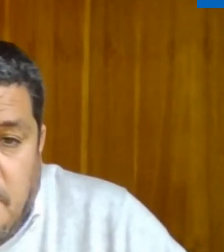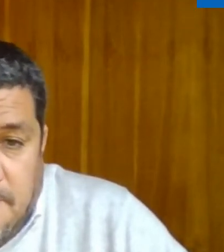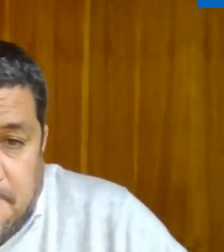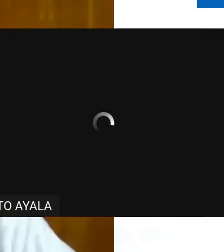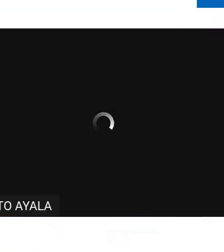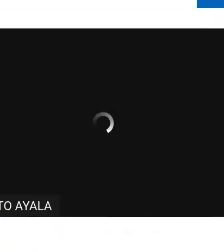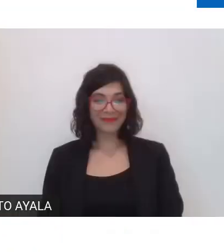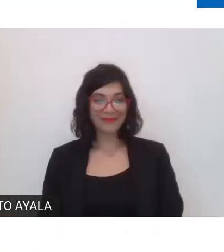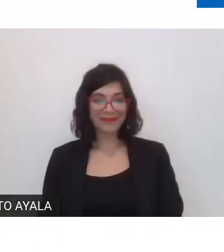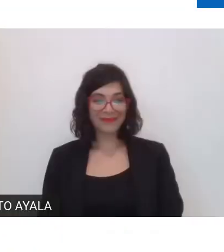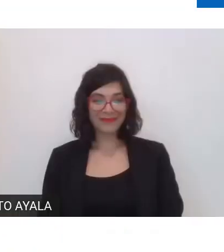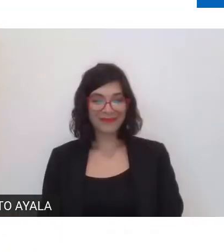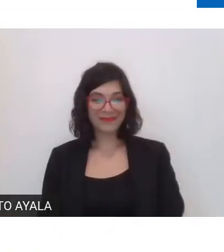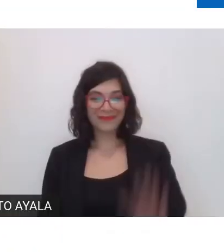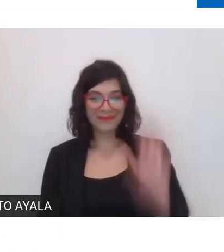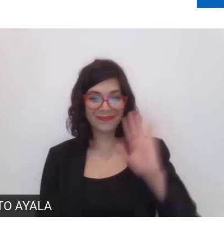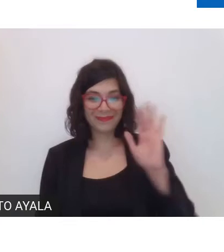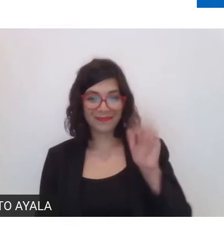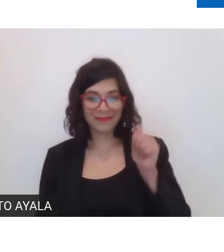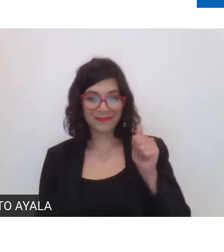¿estáis por ahí?